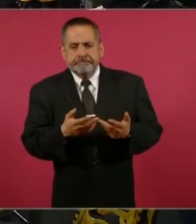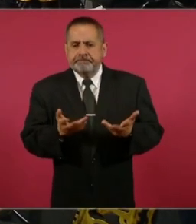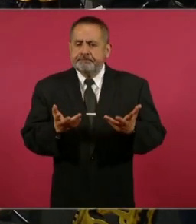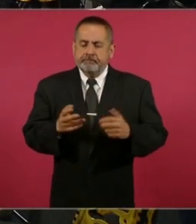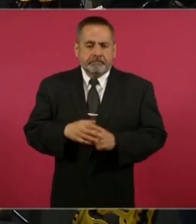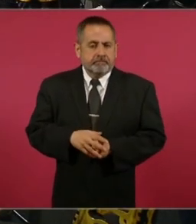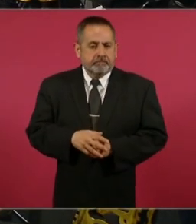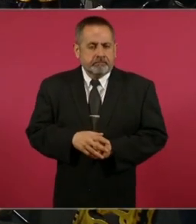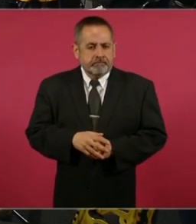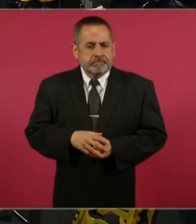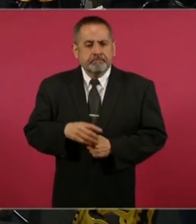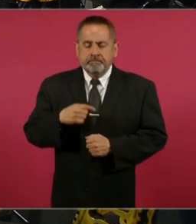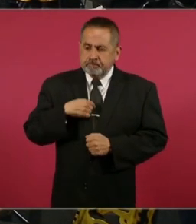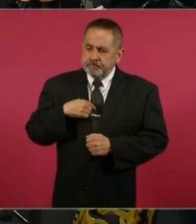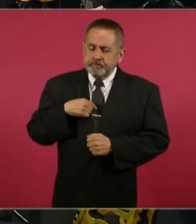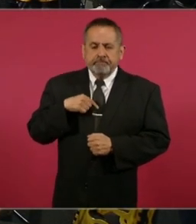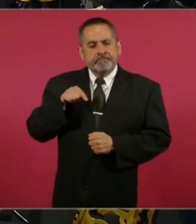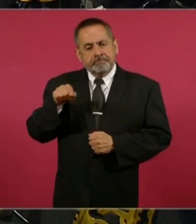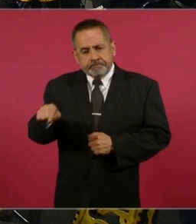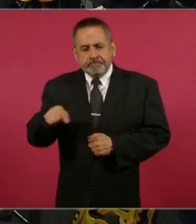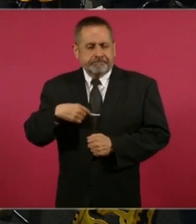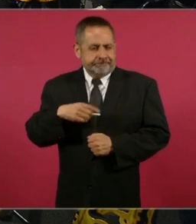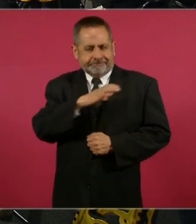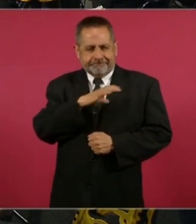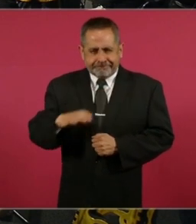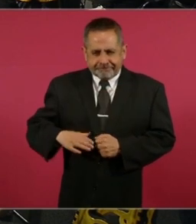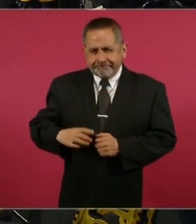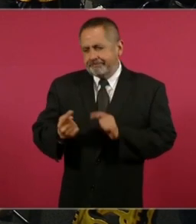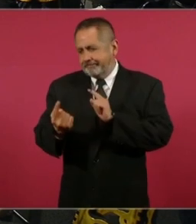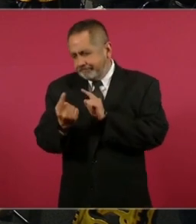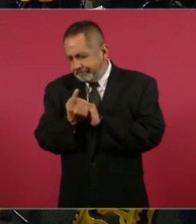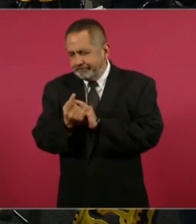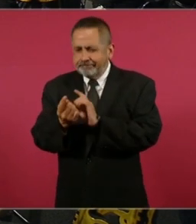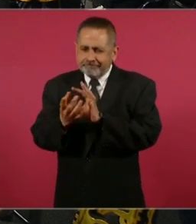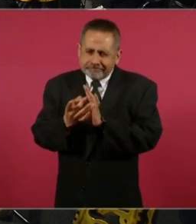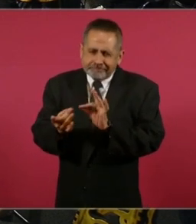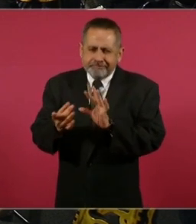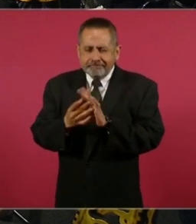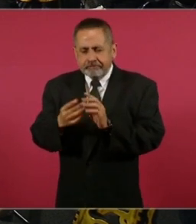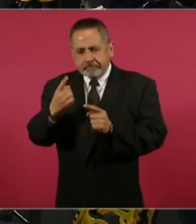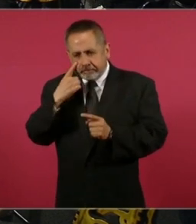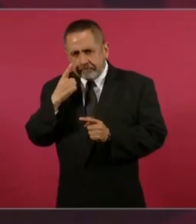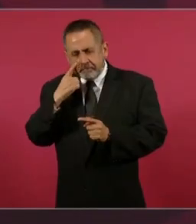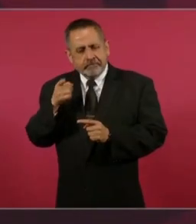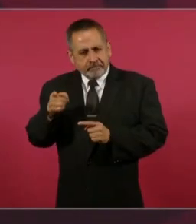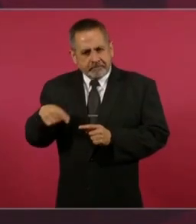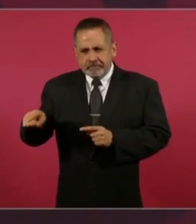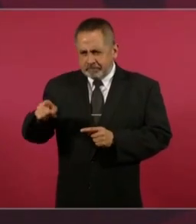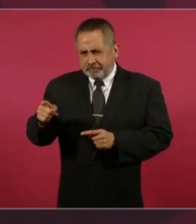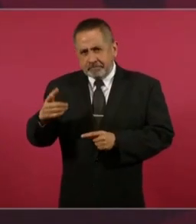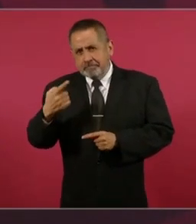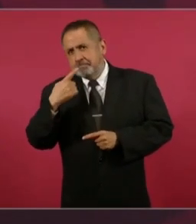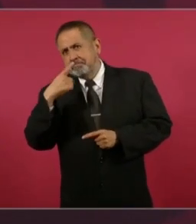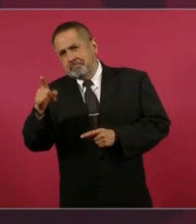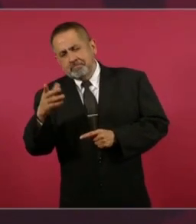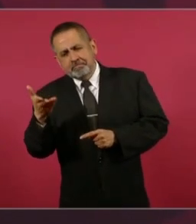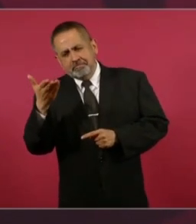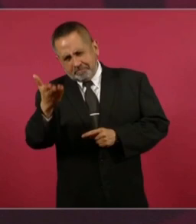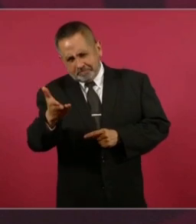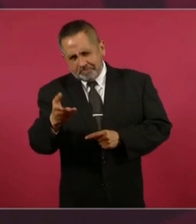a convencer a nuestros candidatos de que paree presentaran